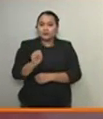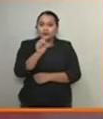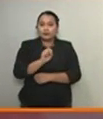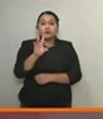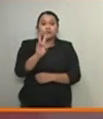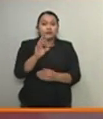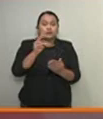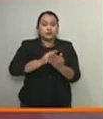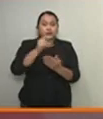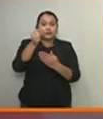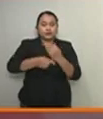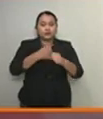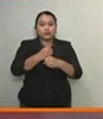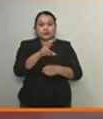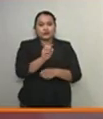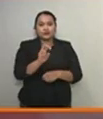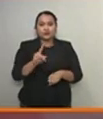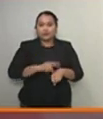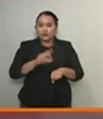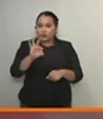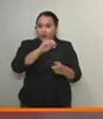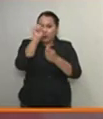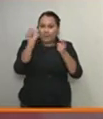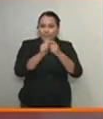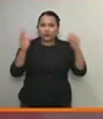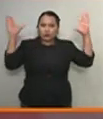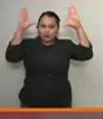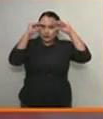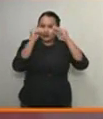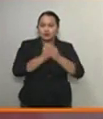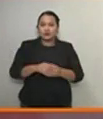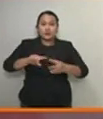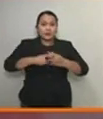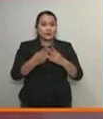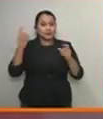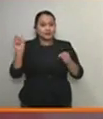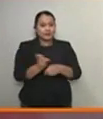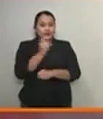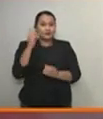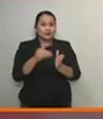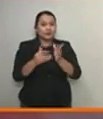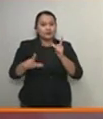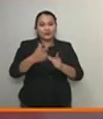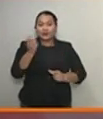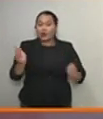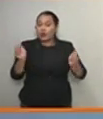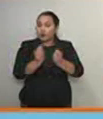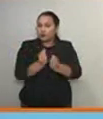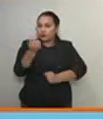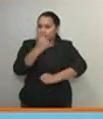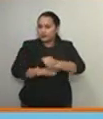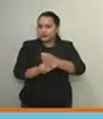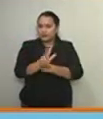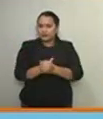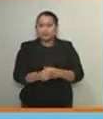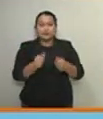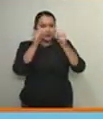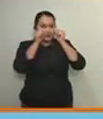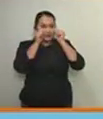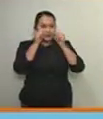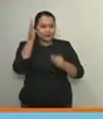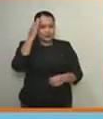marca las 9 en punto de la noche. Comenzamos ganando 100.000 lempiras junto a Pega 3. Atentos, primer número ganador, suerte.